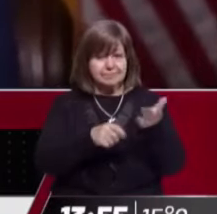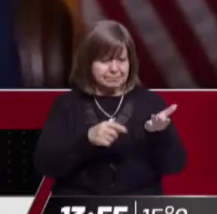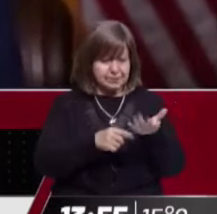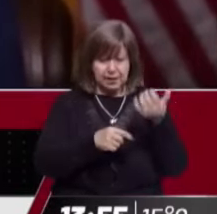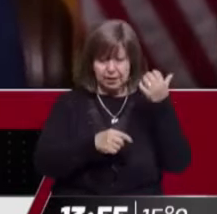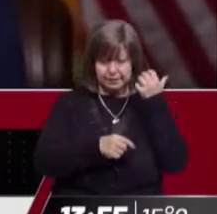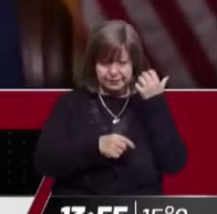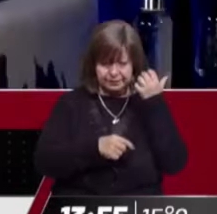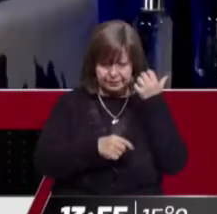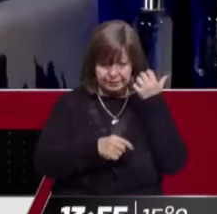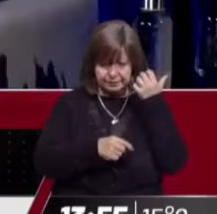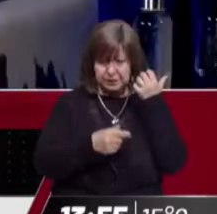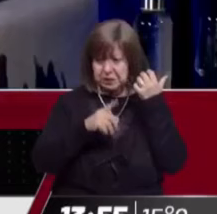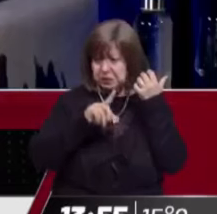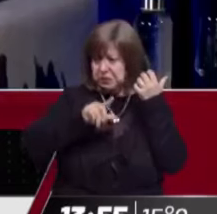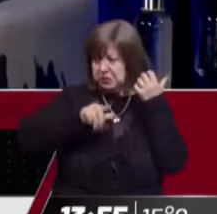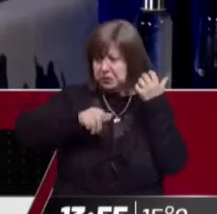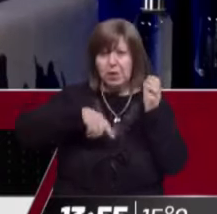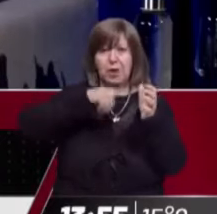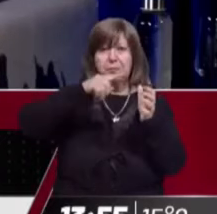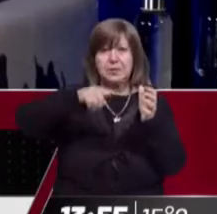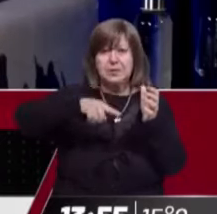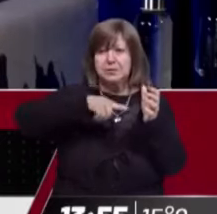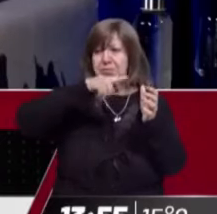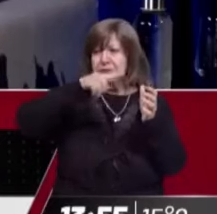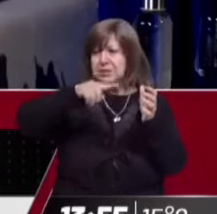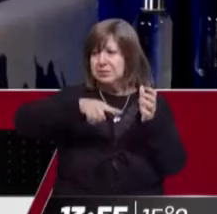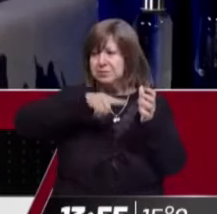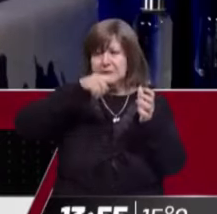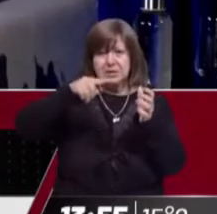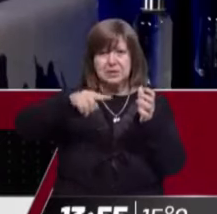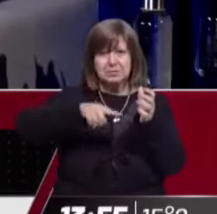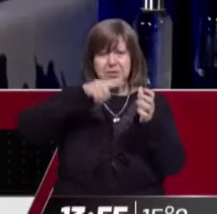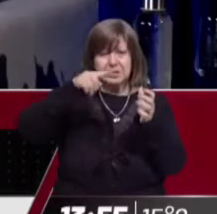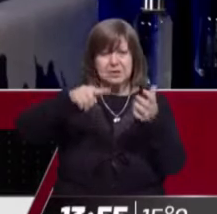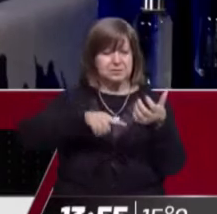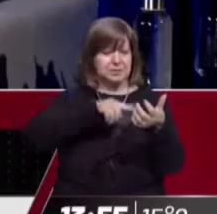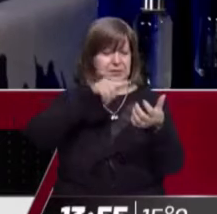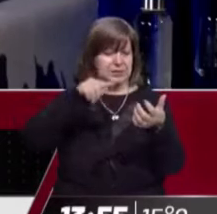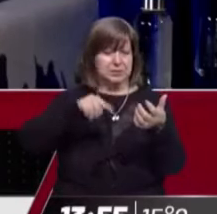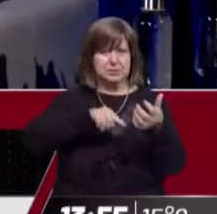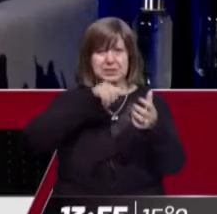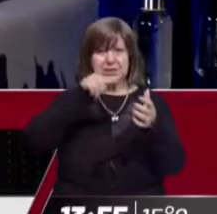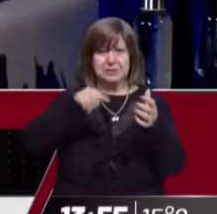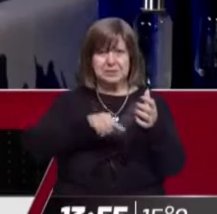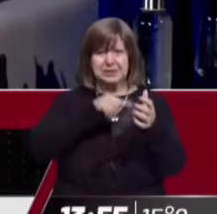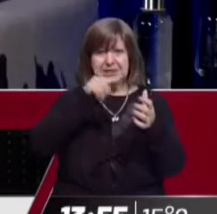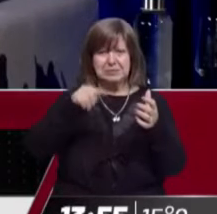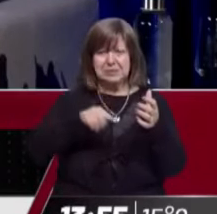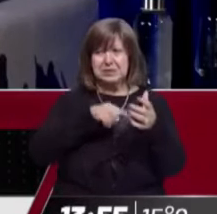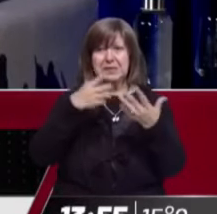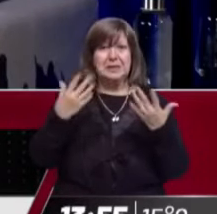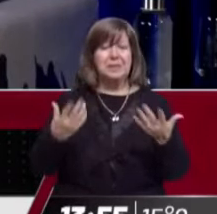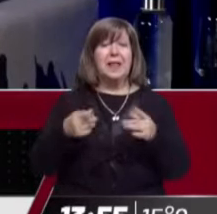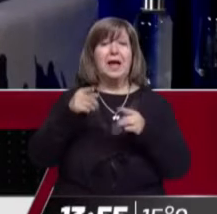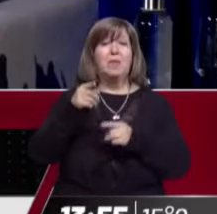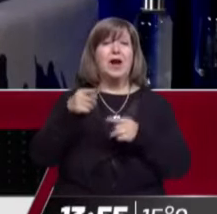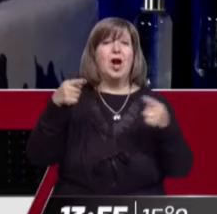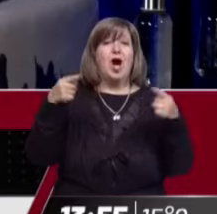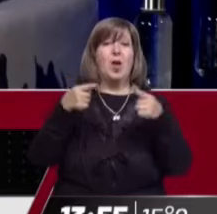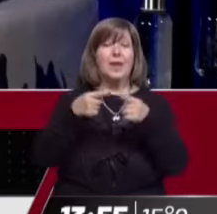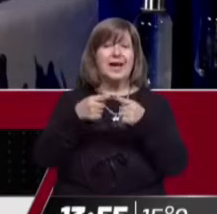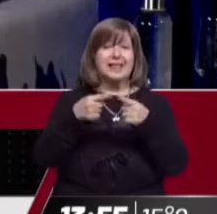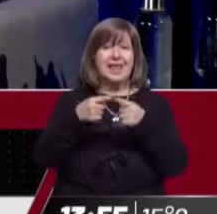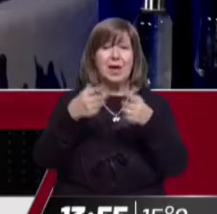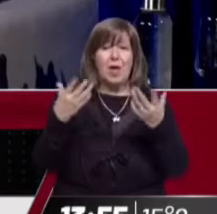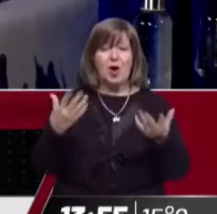y no venía y abandonaron la red. Pero de todas maneras, el objetivo era hacer campaña para